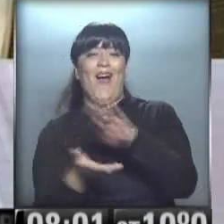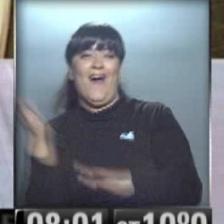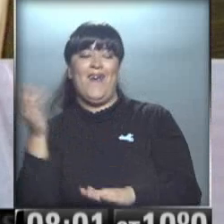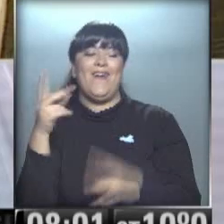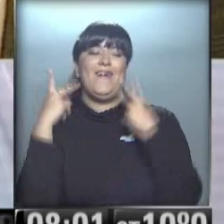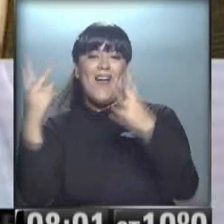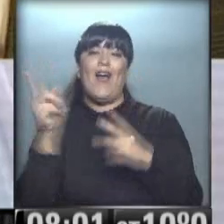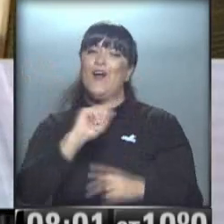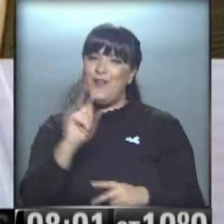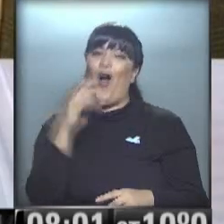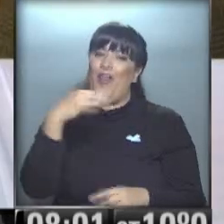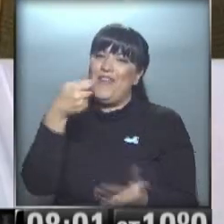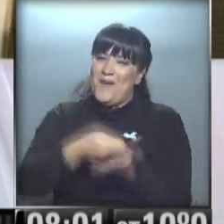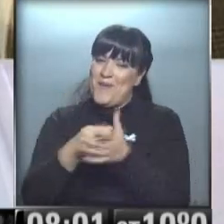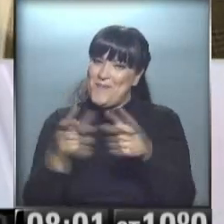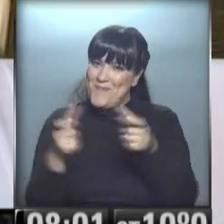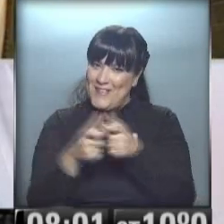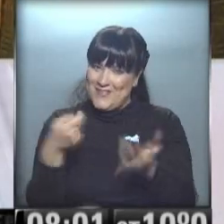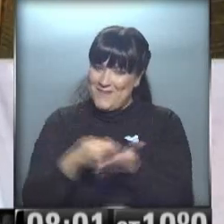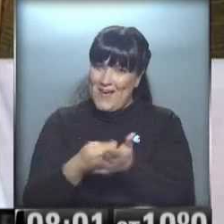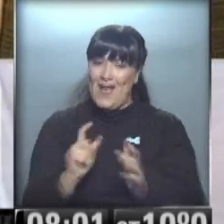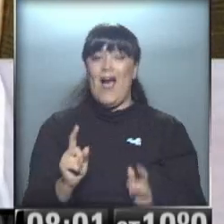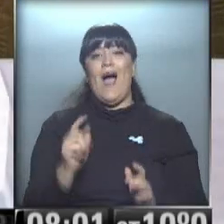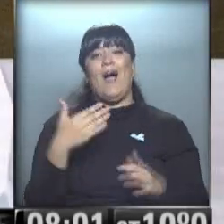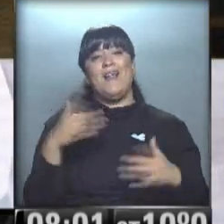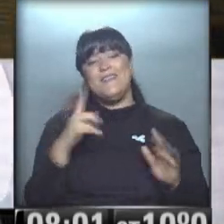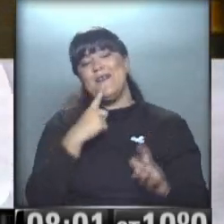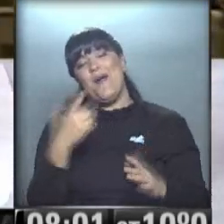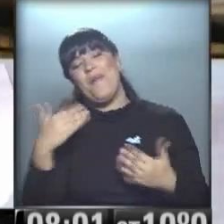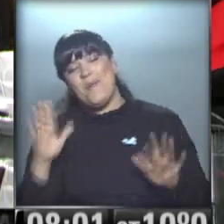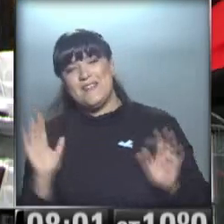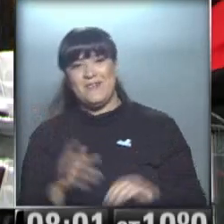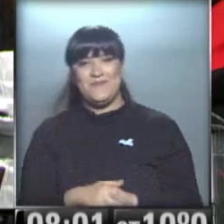recapacitamos un poco, no. Le decimos que pague el pasaje. Le explicamos a la gerencia de que puede pasar y todas esas cosas.